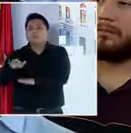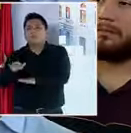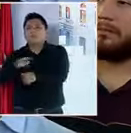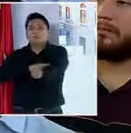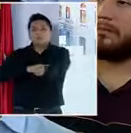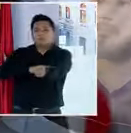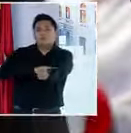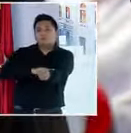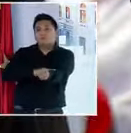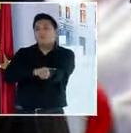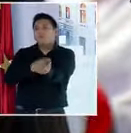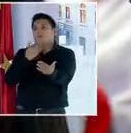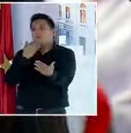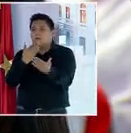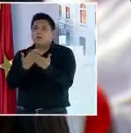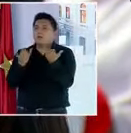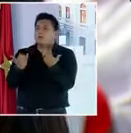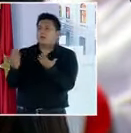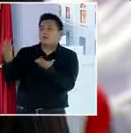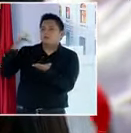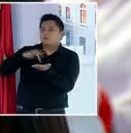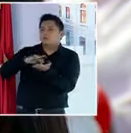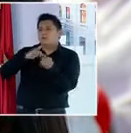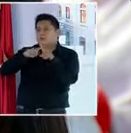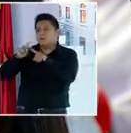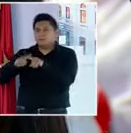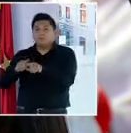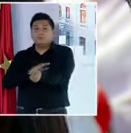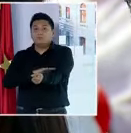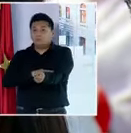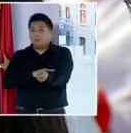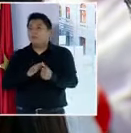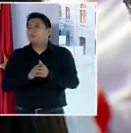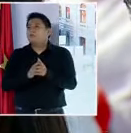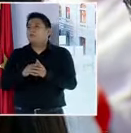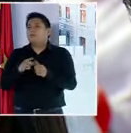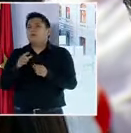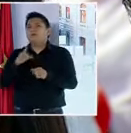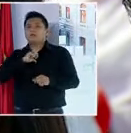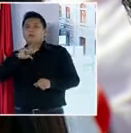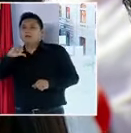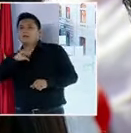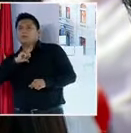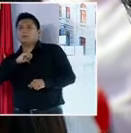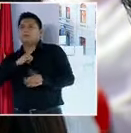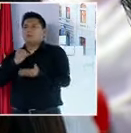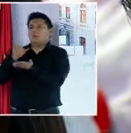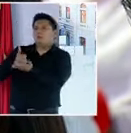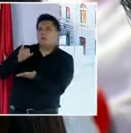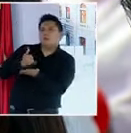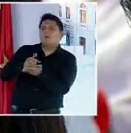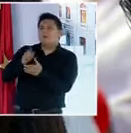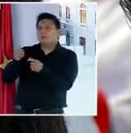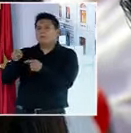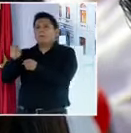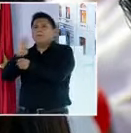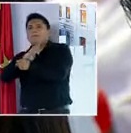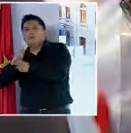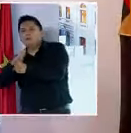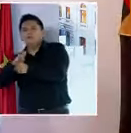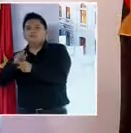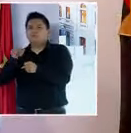estarnos acompañando en la tarde de hoy, a los líderes comunales, ediles,